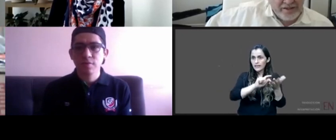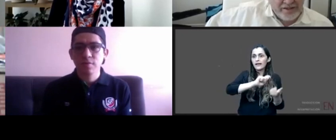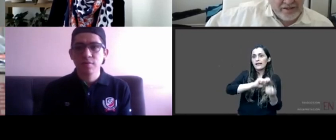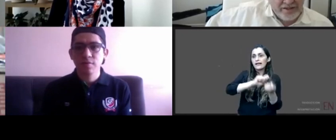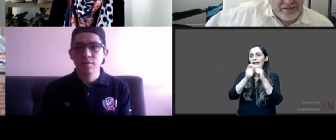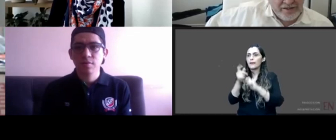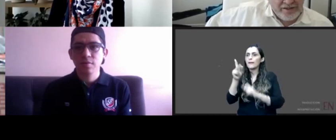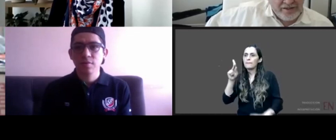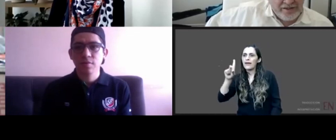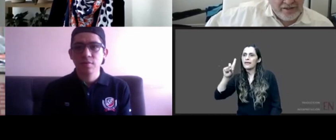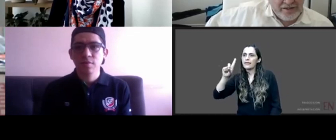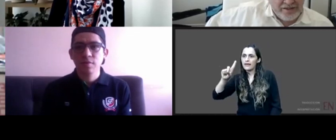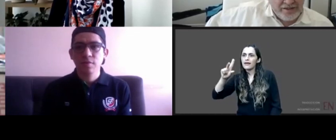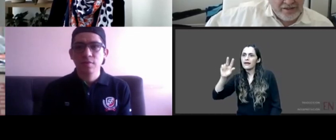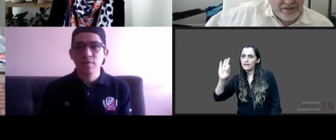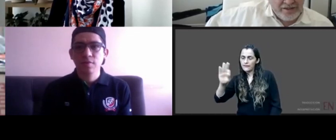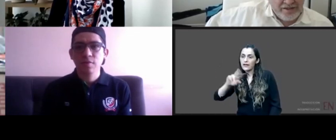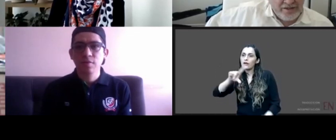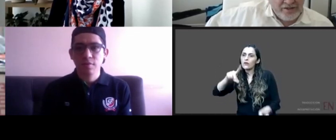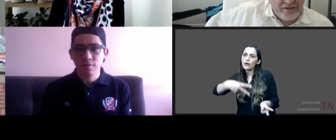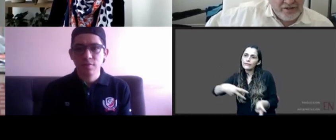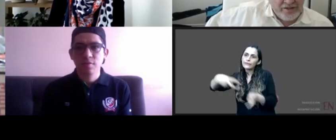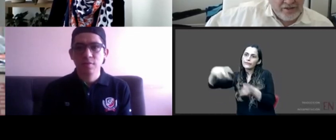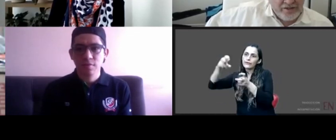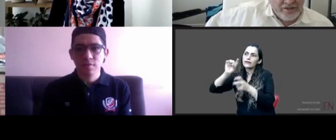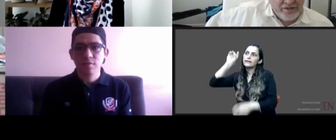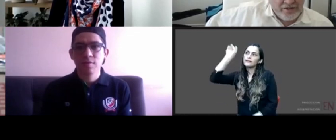enviarlas al maestro.